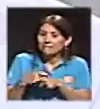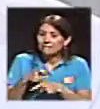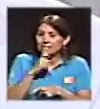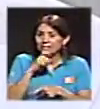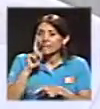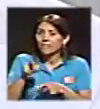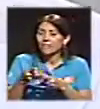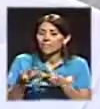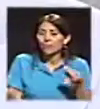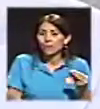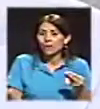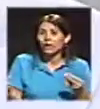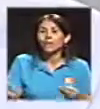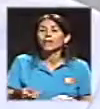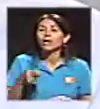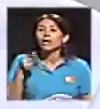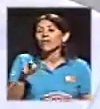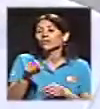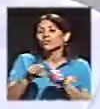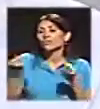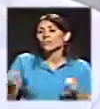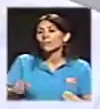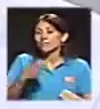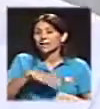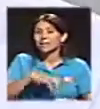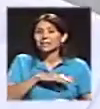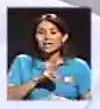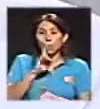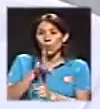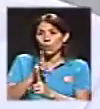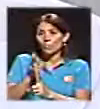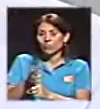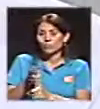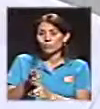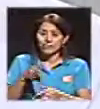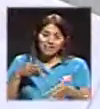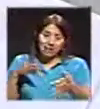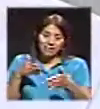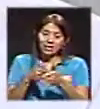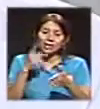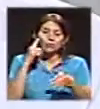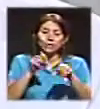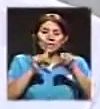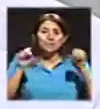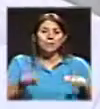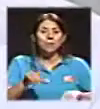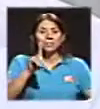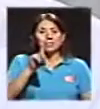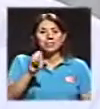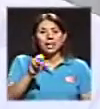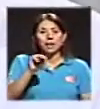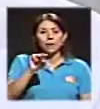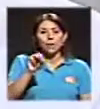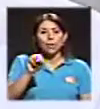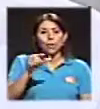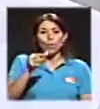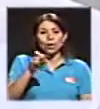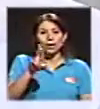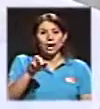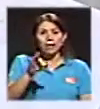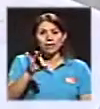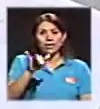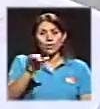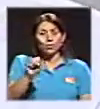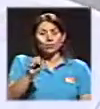por son sistemas que se caracterizan por lo mismo, están afectados por sistemas demográficos, son sistemas que dan muy buenos beneficios